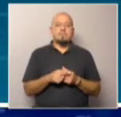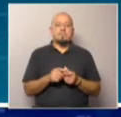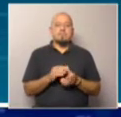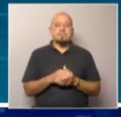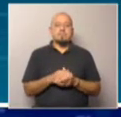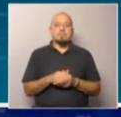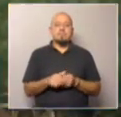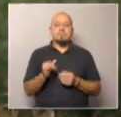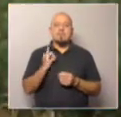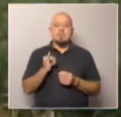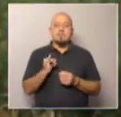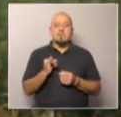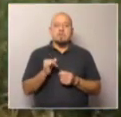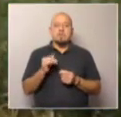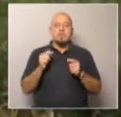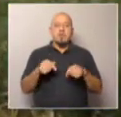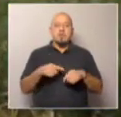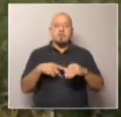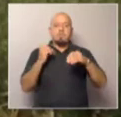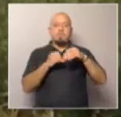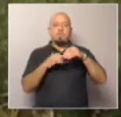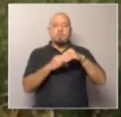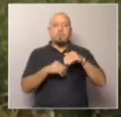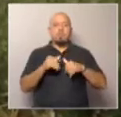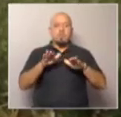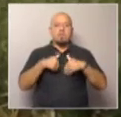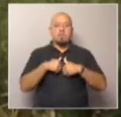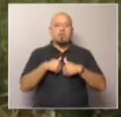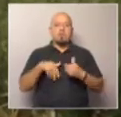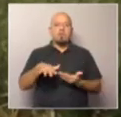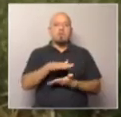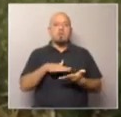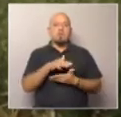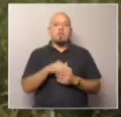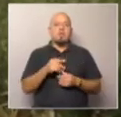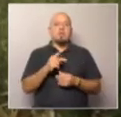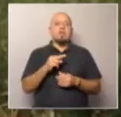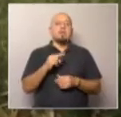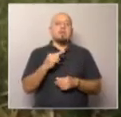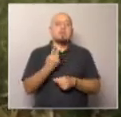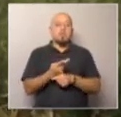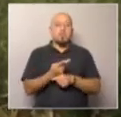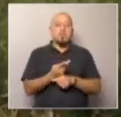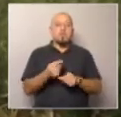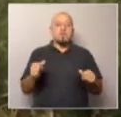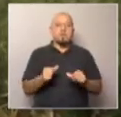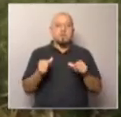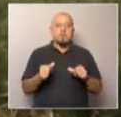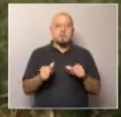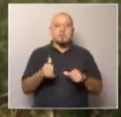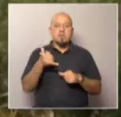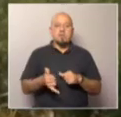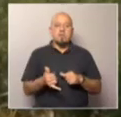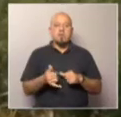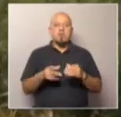Sí, exactamente, Martín. Bueno, este Fondo Patrimonio de los Barrios, como decíamos en el comienzo, es la segunda edición que se realiza. Tiene un fondo total